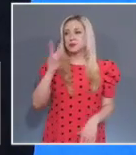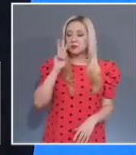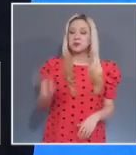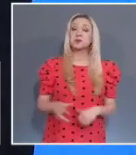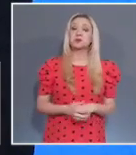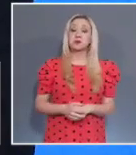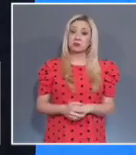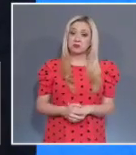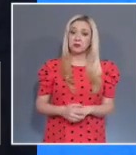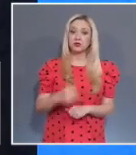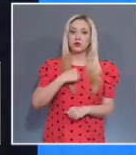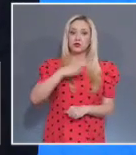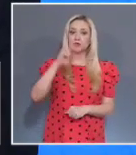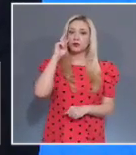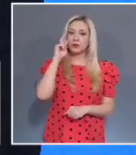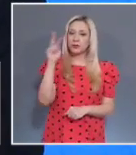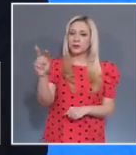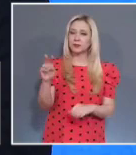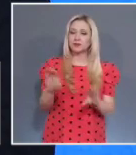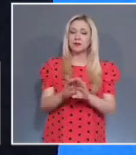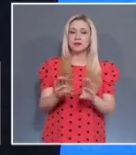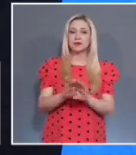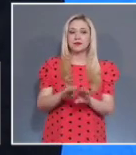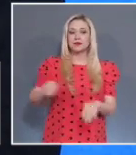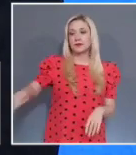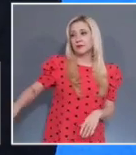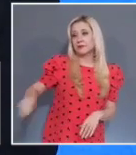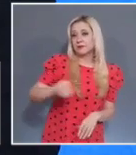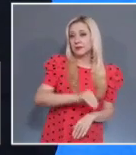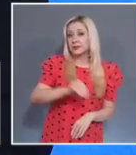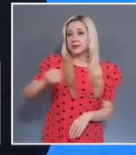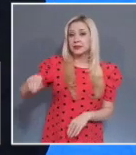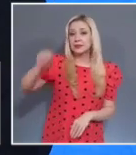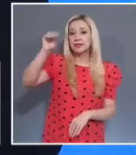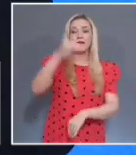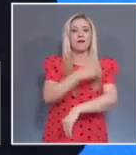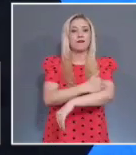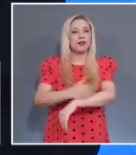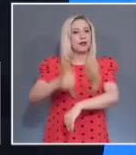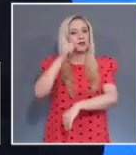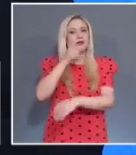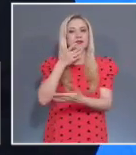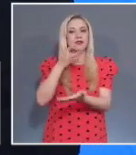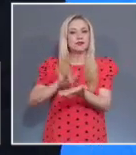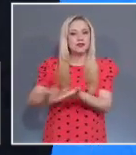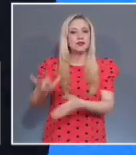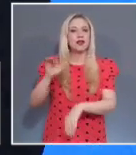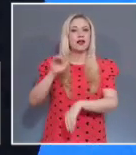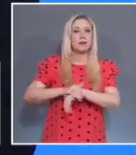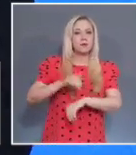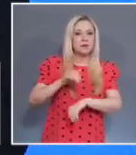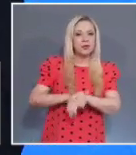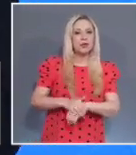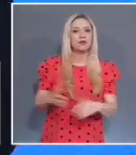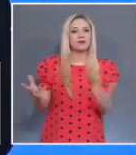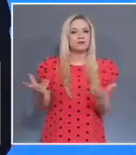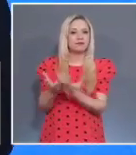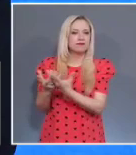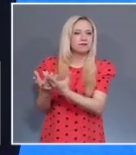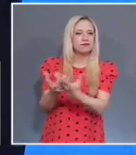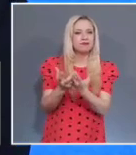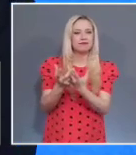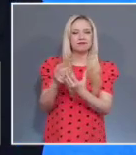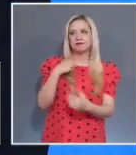la cúspide de la carrera judicial en compañía de su familia, de sus amistades, de sus seres queridos. Calidad